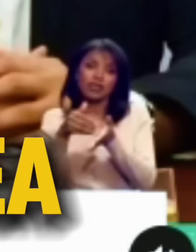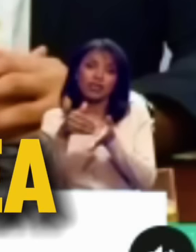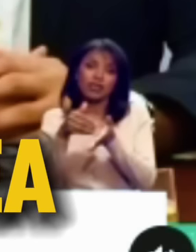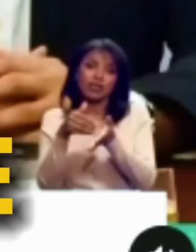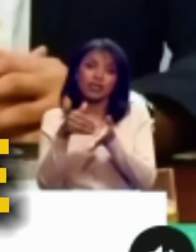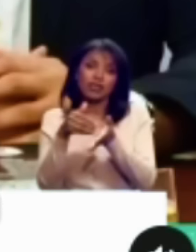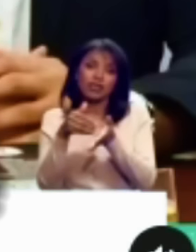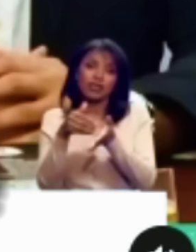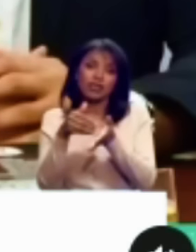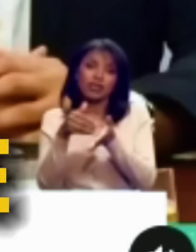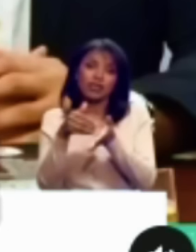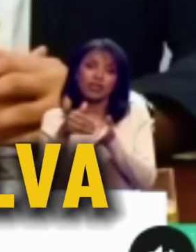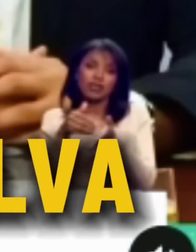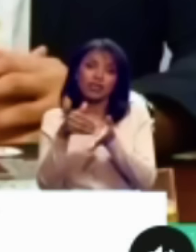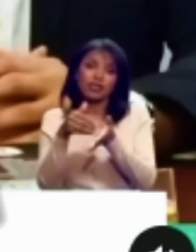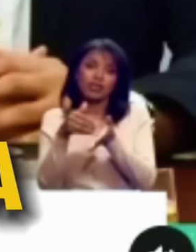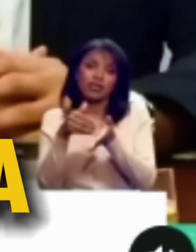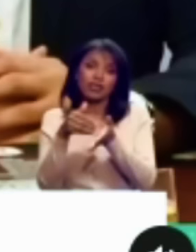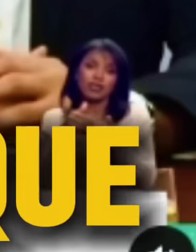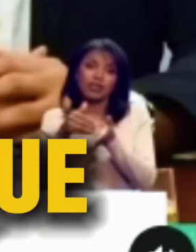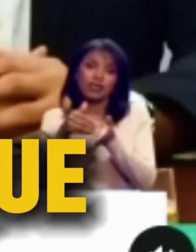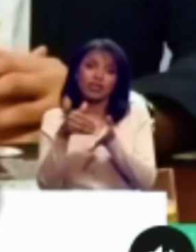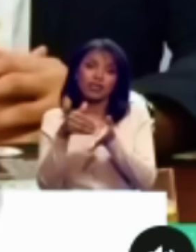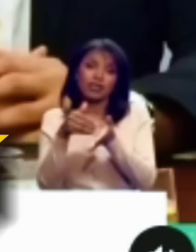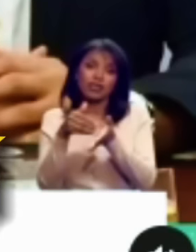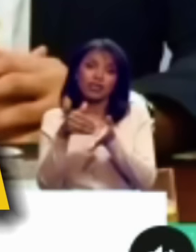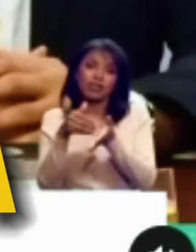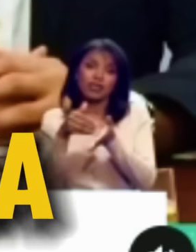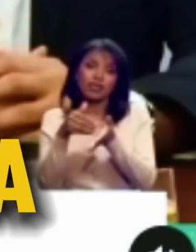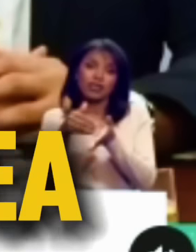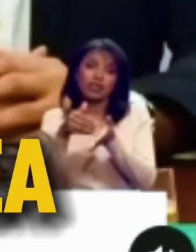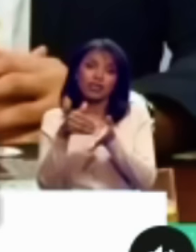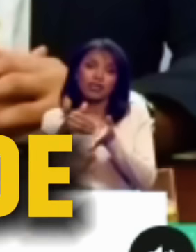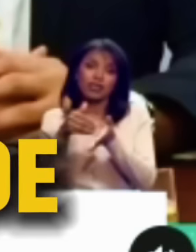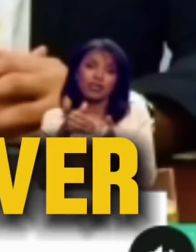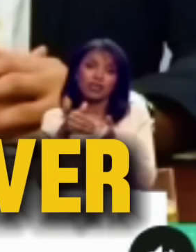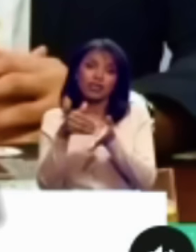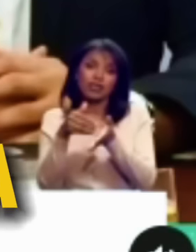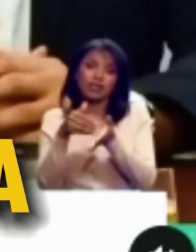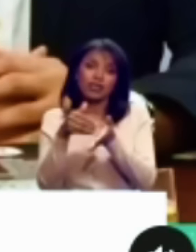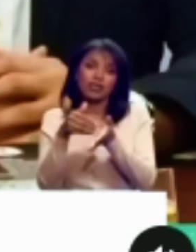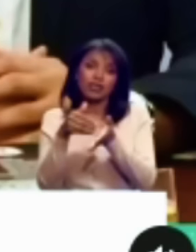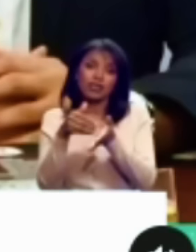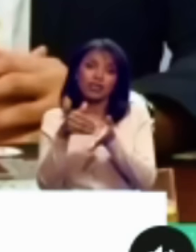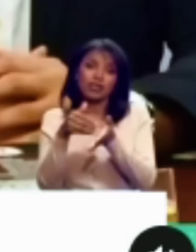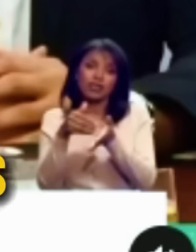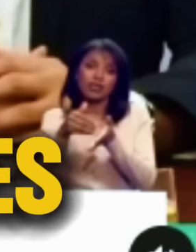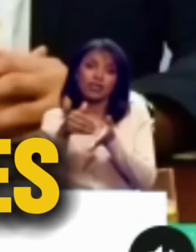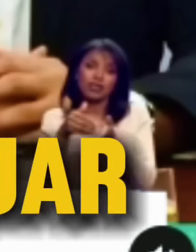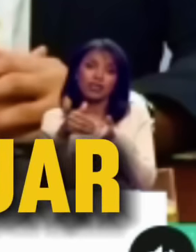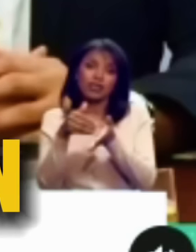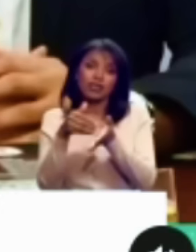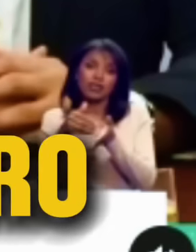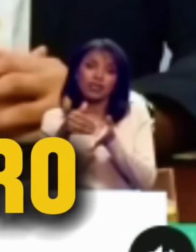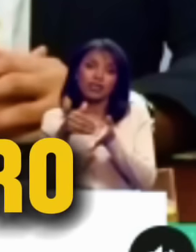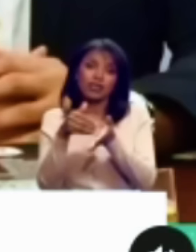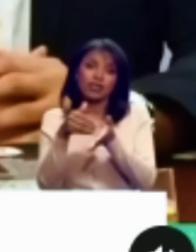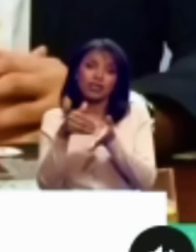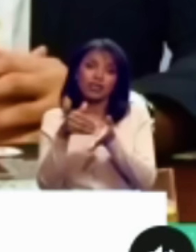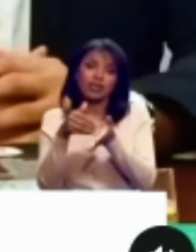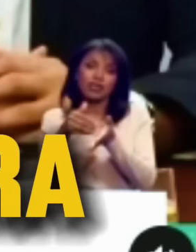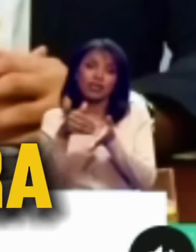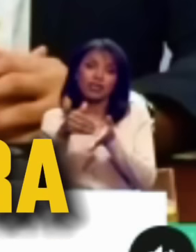una pelea que te dé, que te resuelva la vida. Porque es así, una sola pelea te puede resolver la vida si sabes manejar bien el